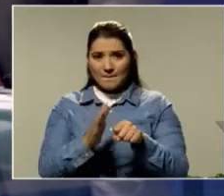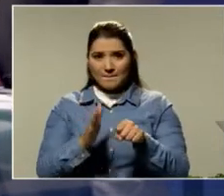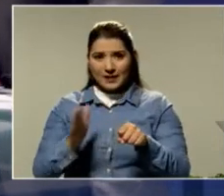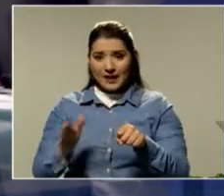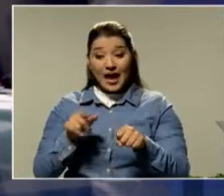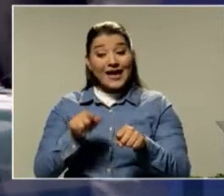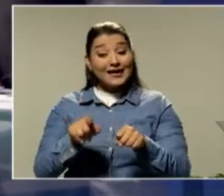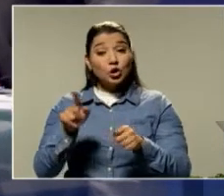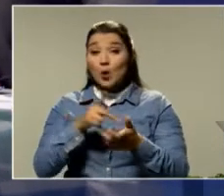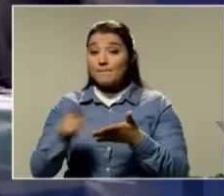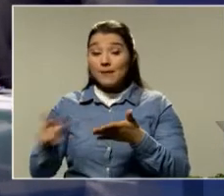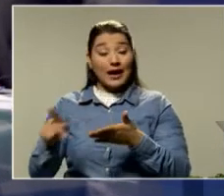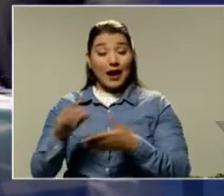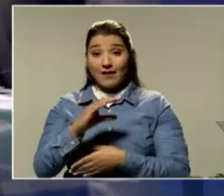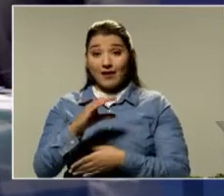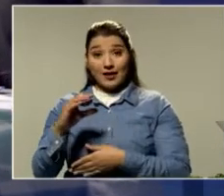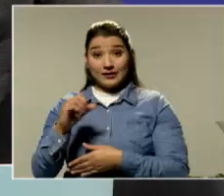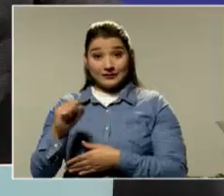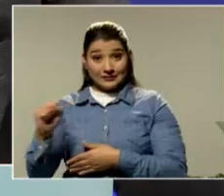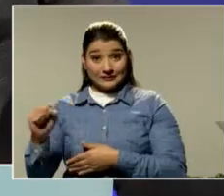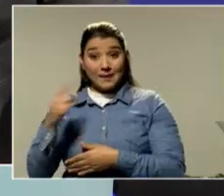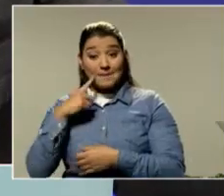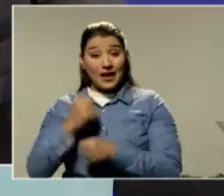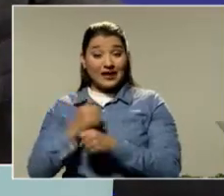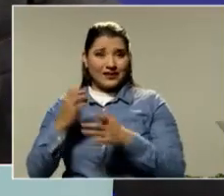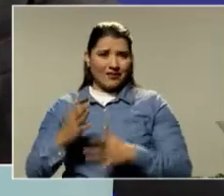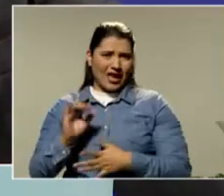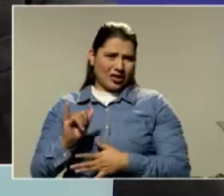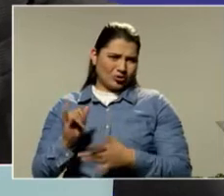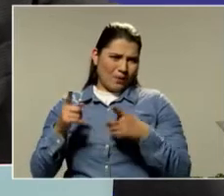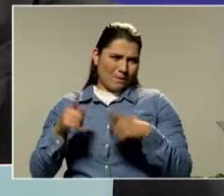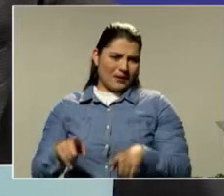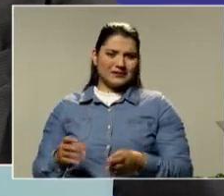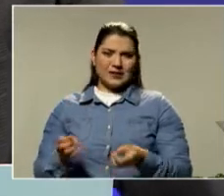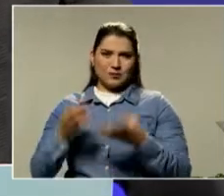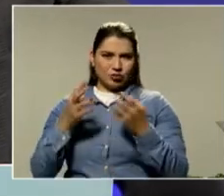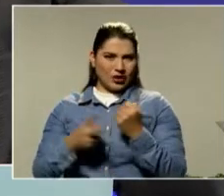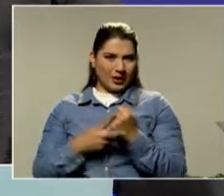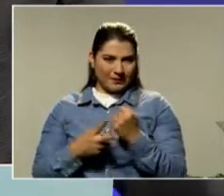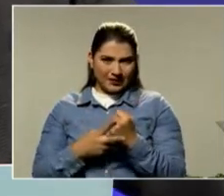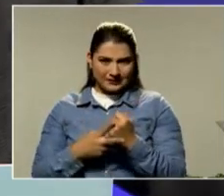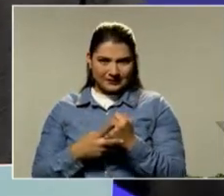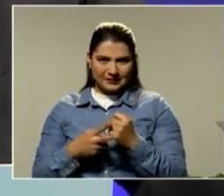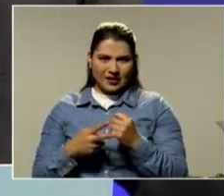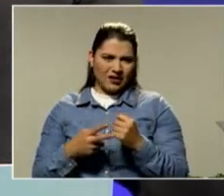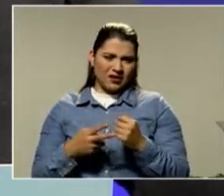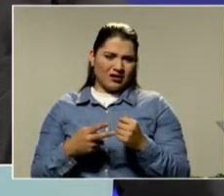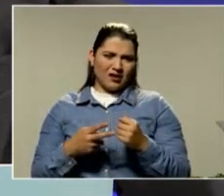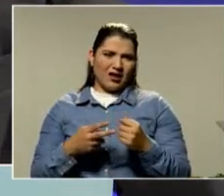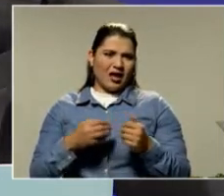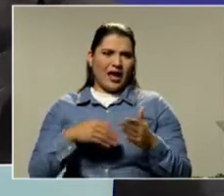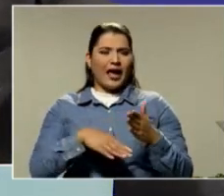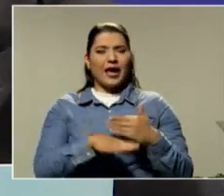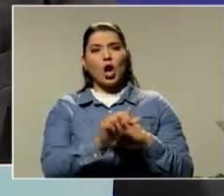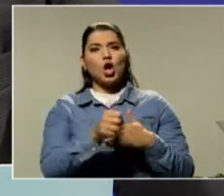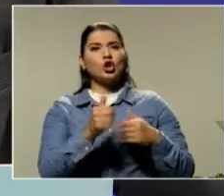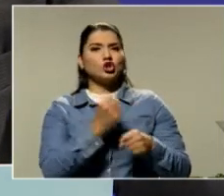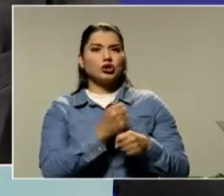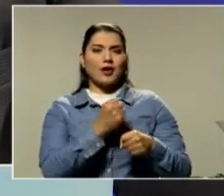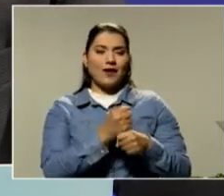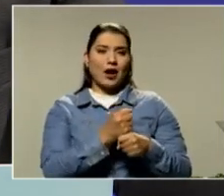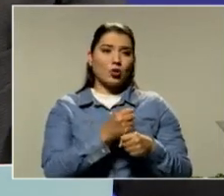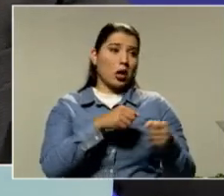a sus trabajadores. Uh-huh. Bueno, eso ocurre en un montón de actividades, desde el servicio doméstico hasta las actividades agrícolas. Pero ¿qué